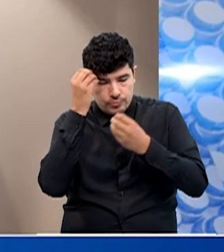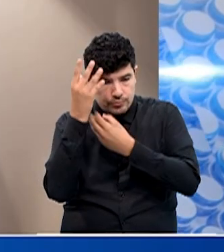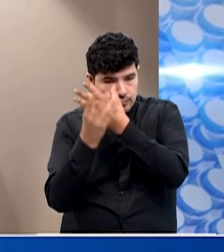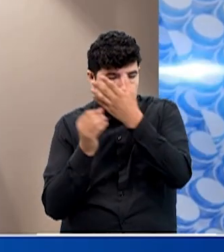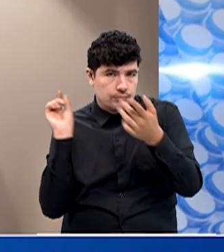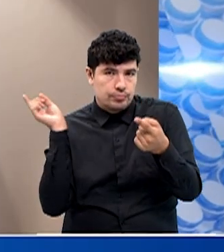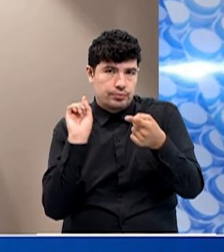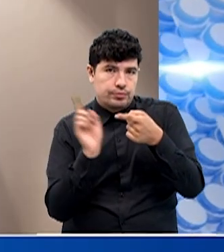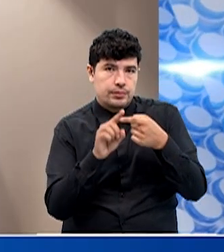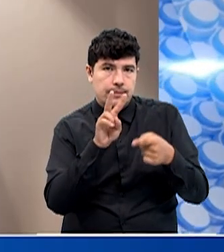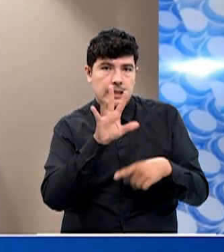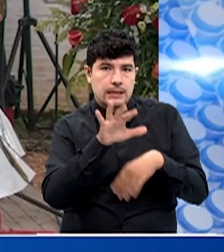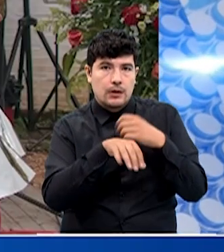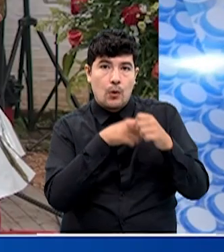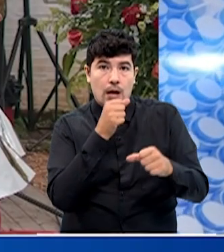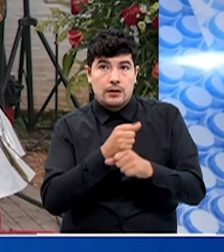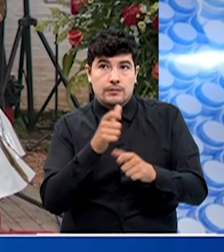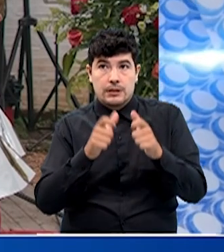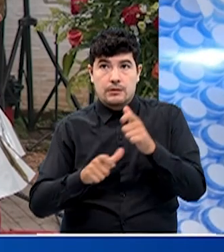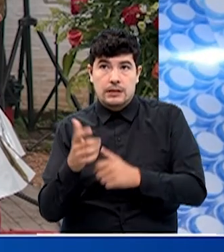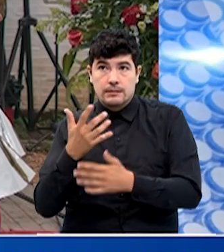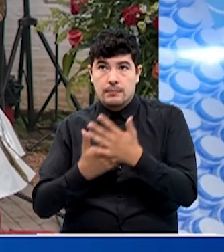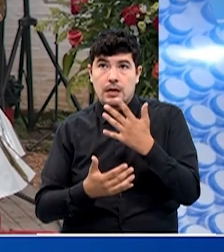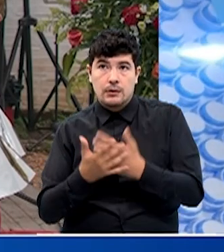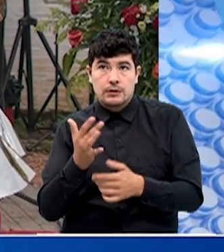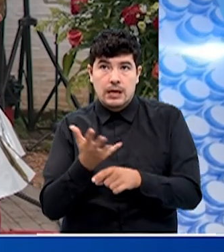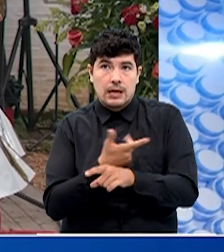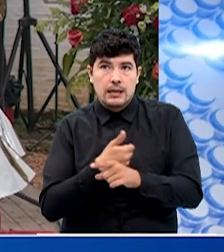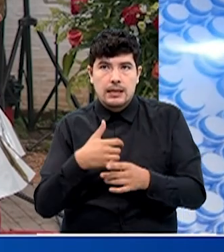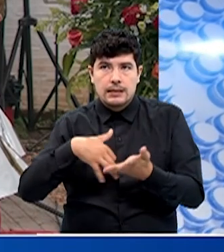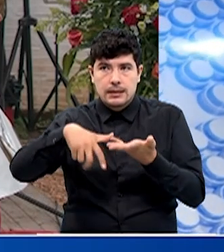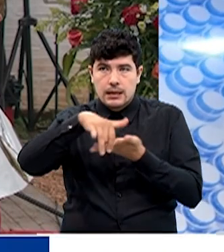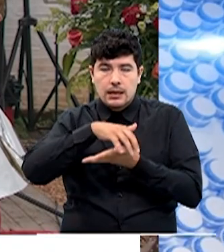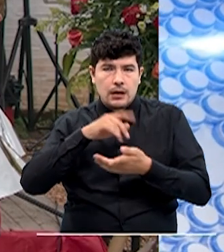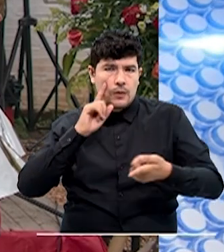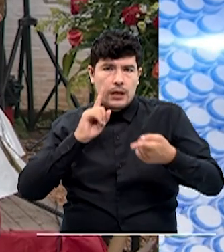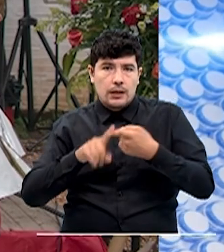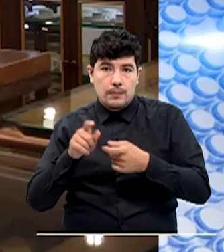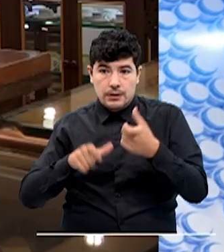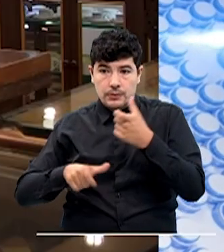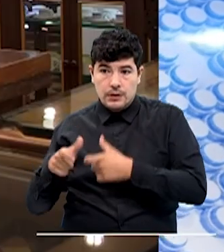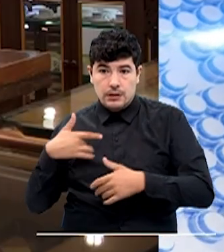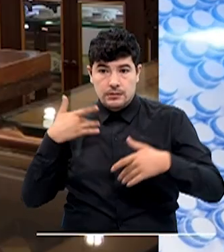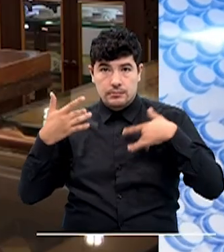elaboradas por manos de artistas santanderianos para el disfrute de propios y visitantes.